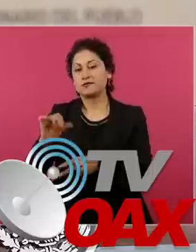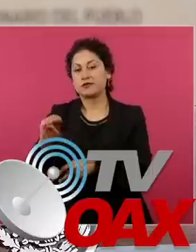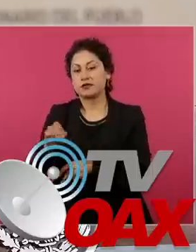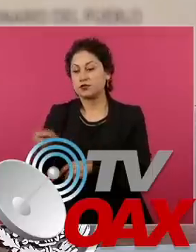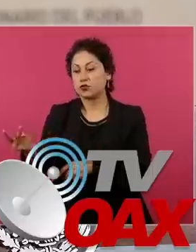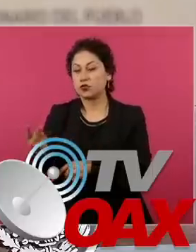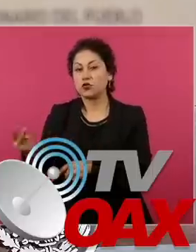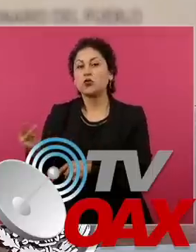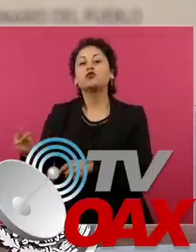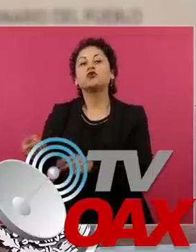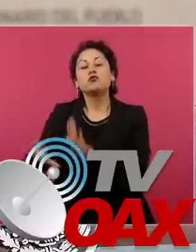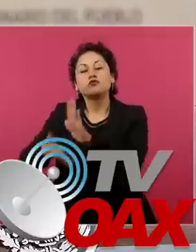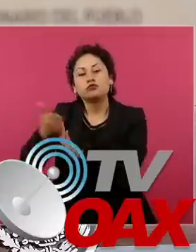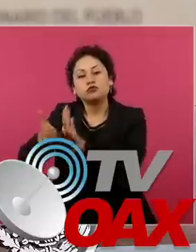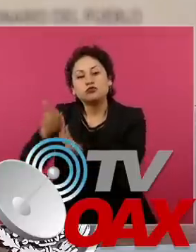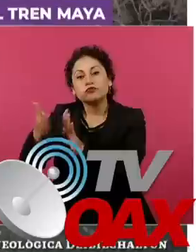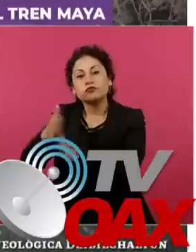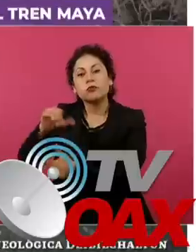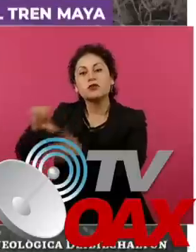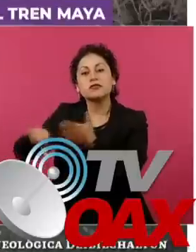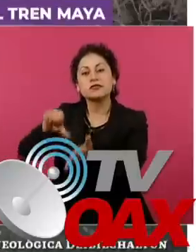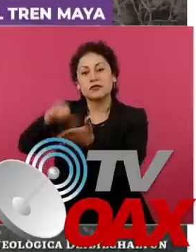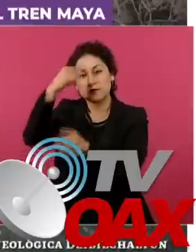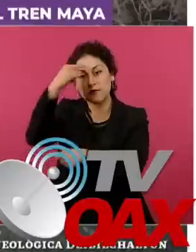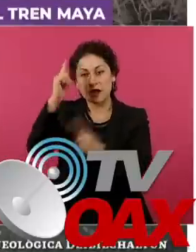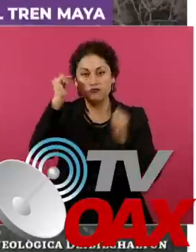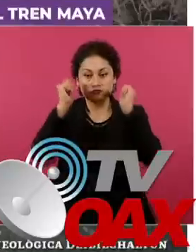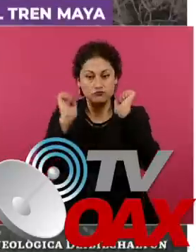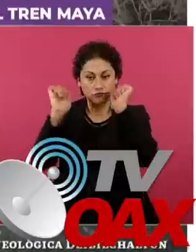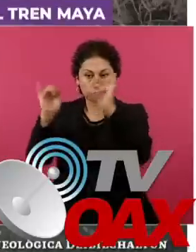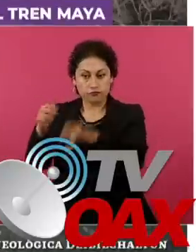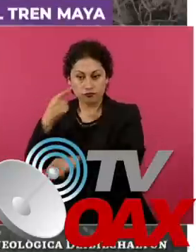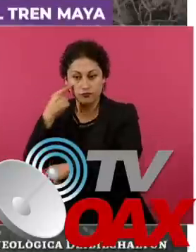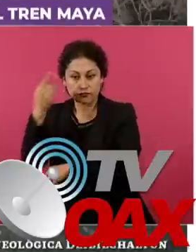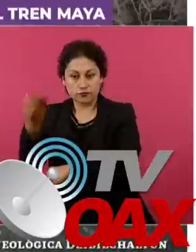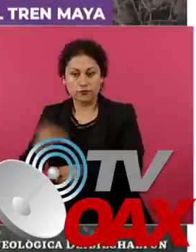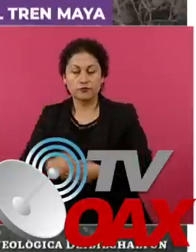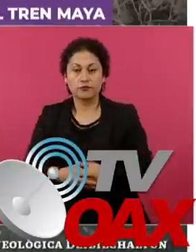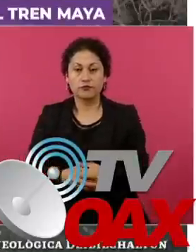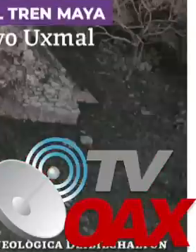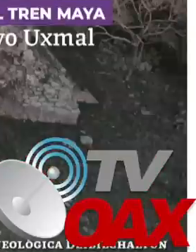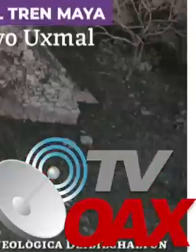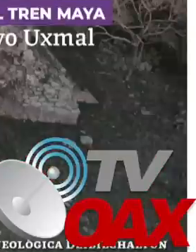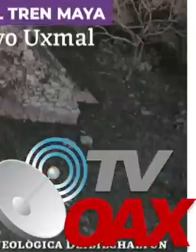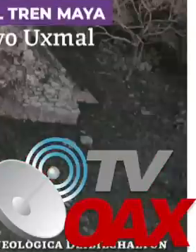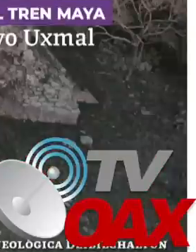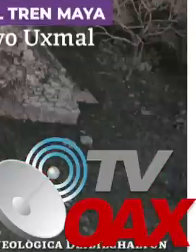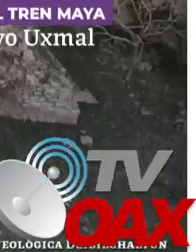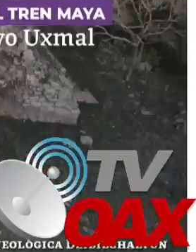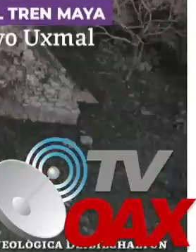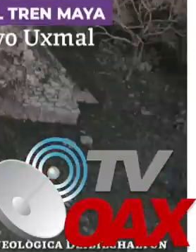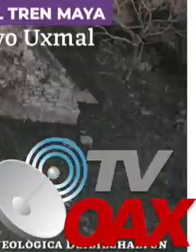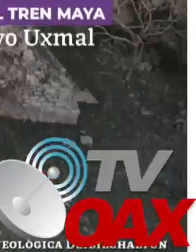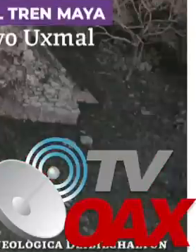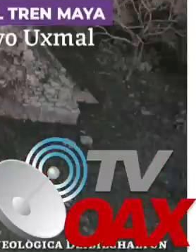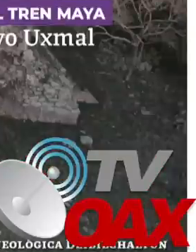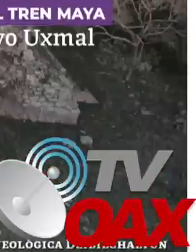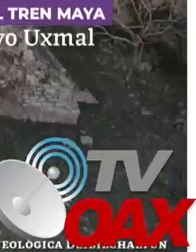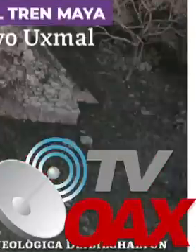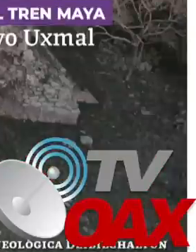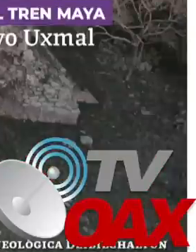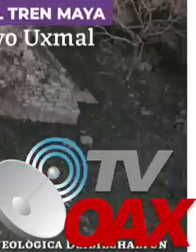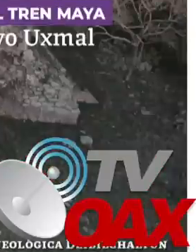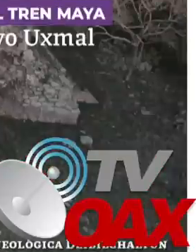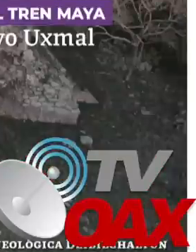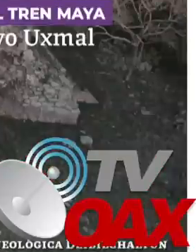construyen centros de atención a visitantes, además de un hotel Tren Maya en Nuevo Uxmal. El tramo 3 del Tren